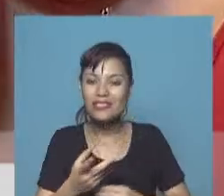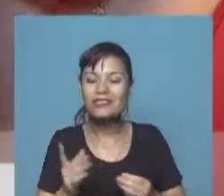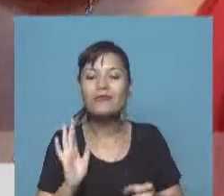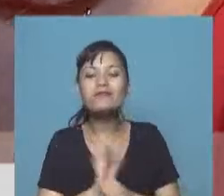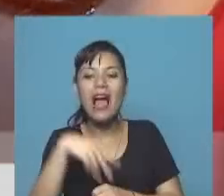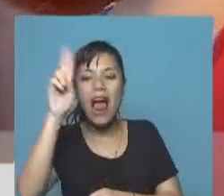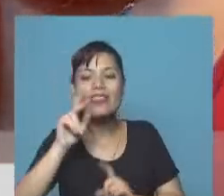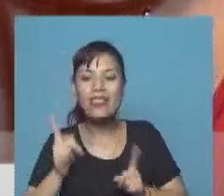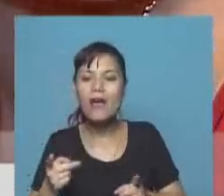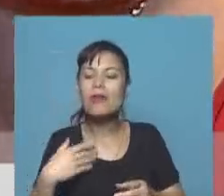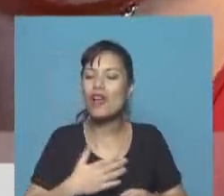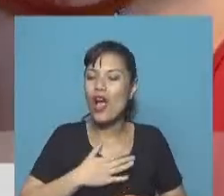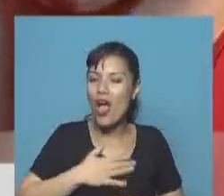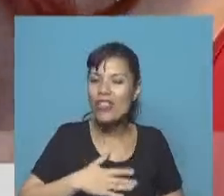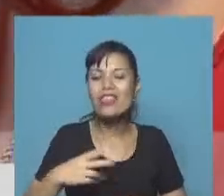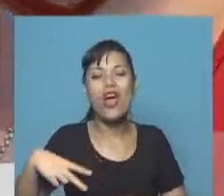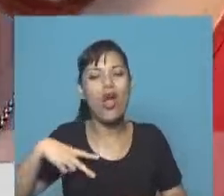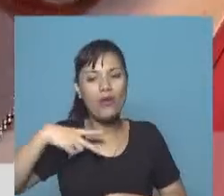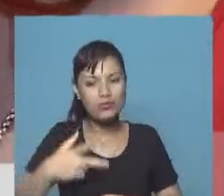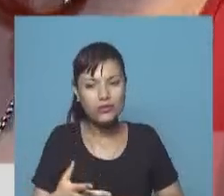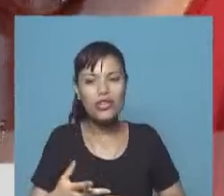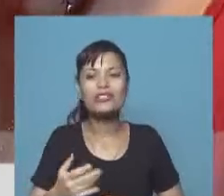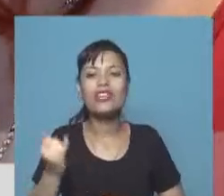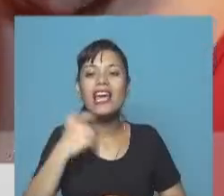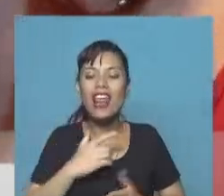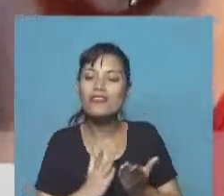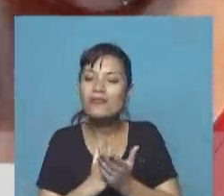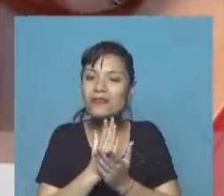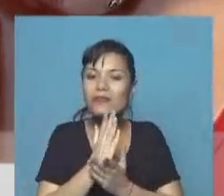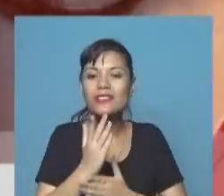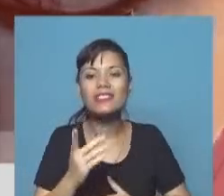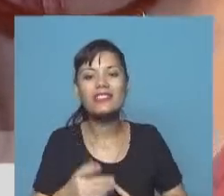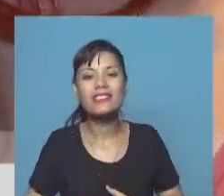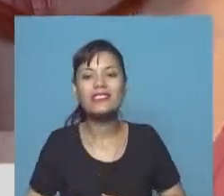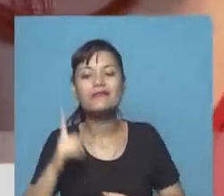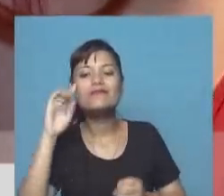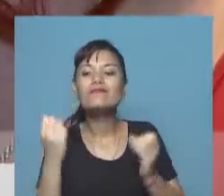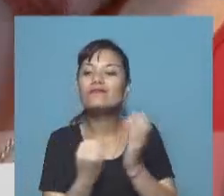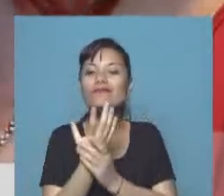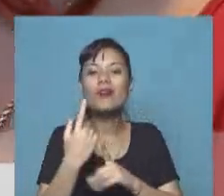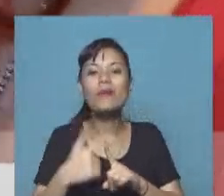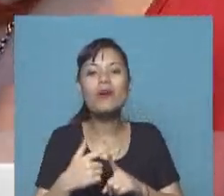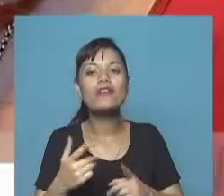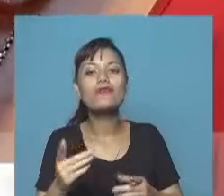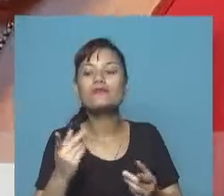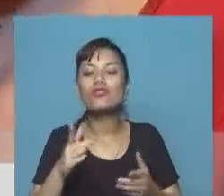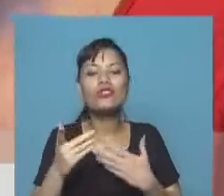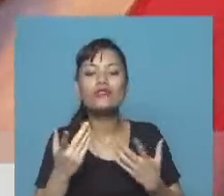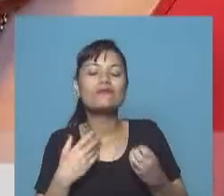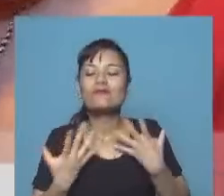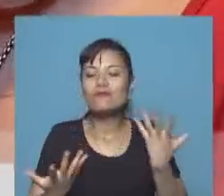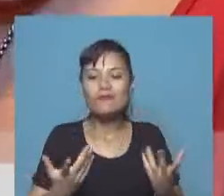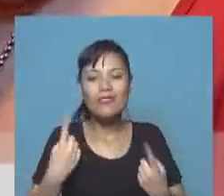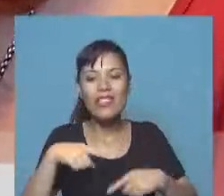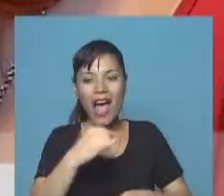artista, realmente también estoy muy contenta y muy orgullosa y quiero seguir creando porque me resulta todo muy, muy inspirador todo